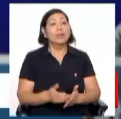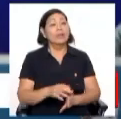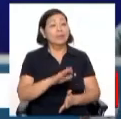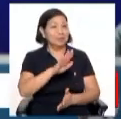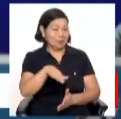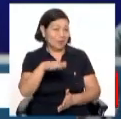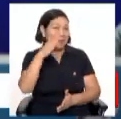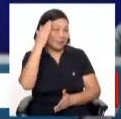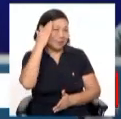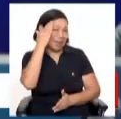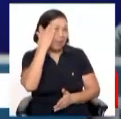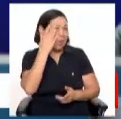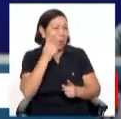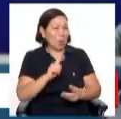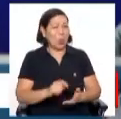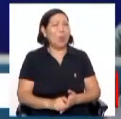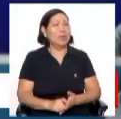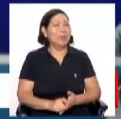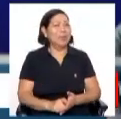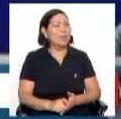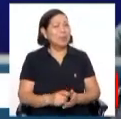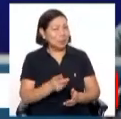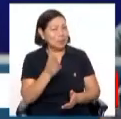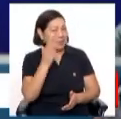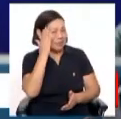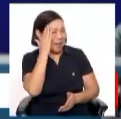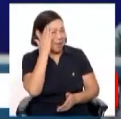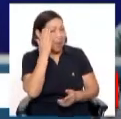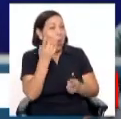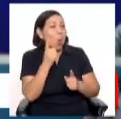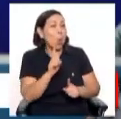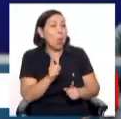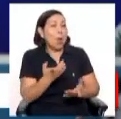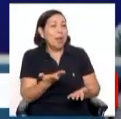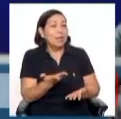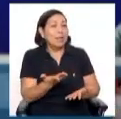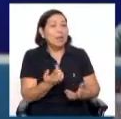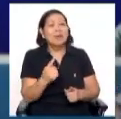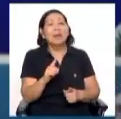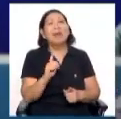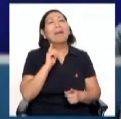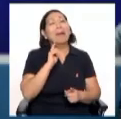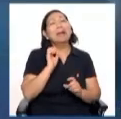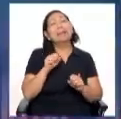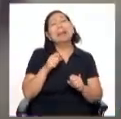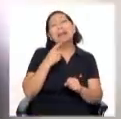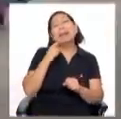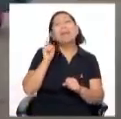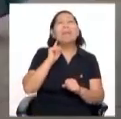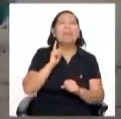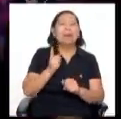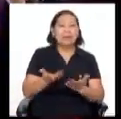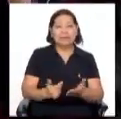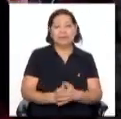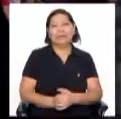se dan cuenta cuando uno los escucha bien y cuando uno los escucha solamente por cumplir.